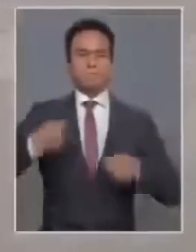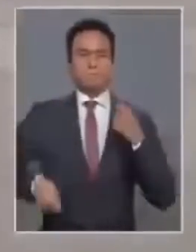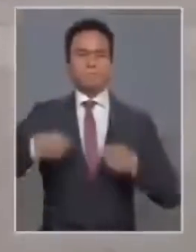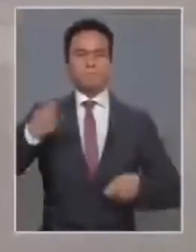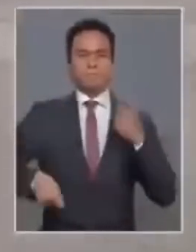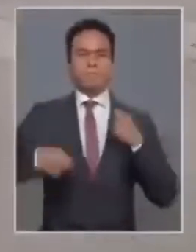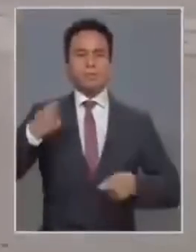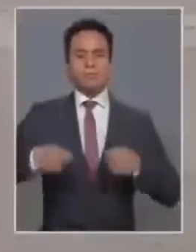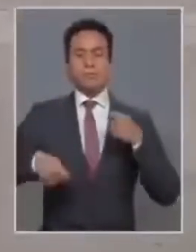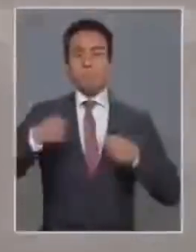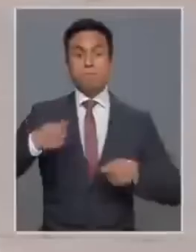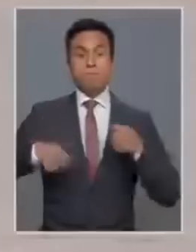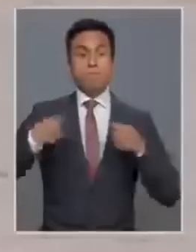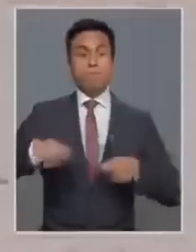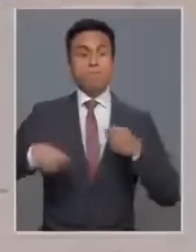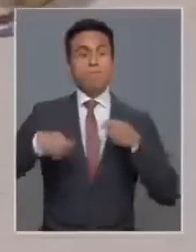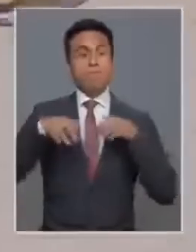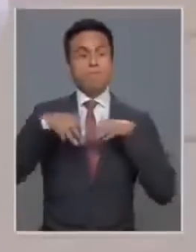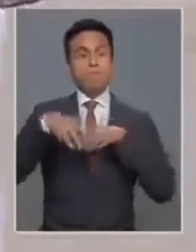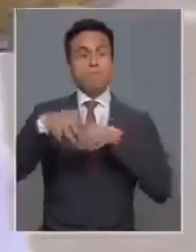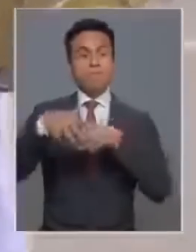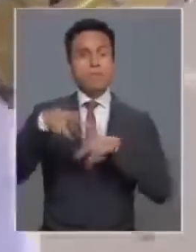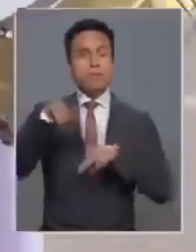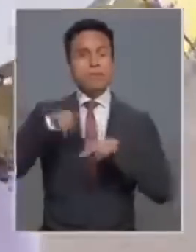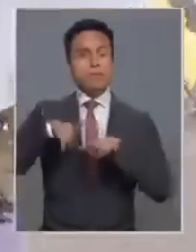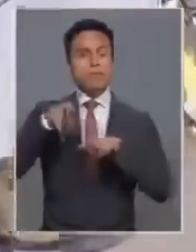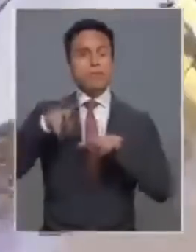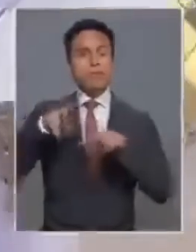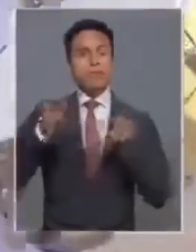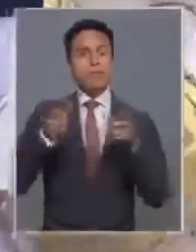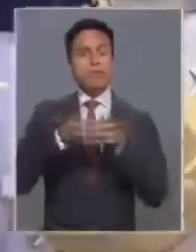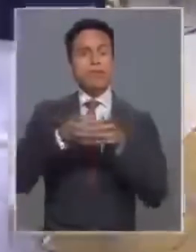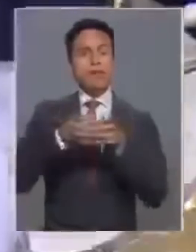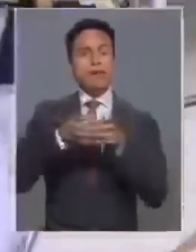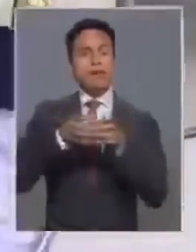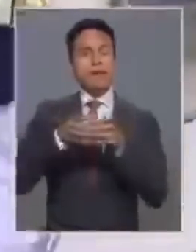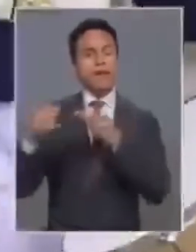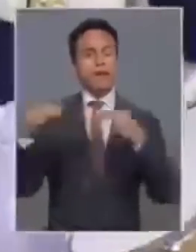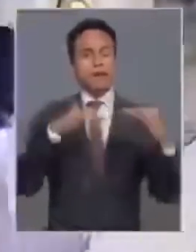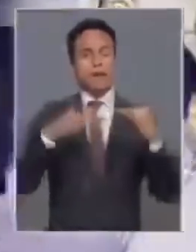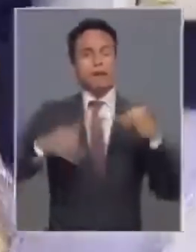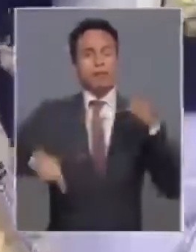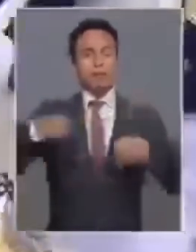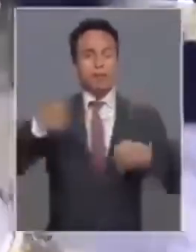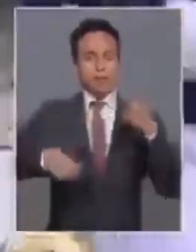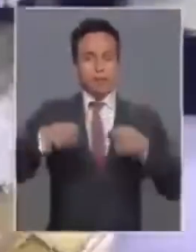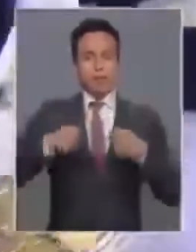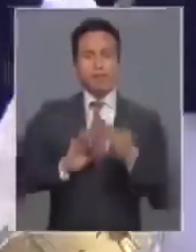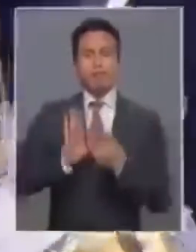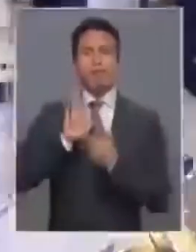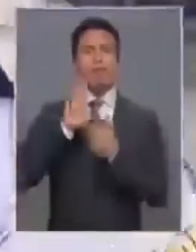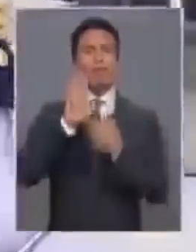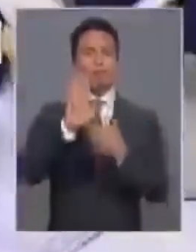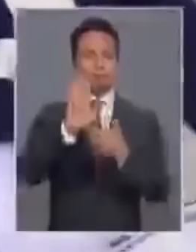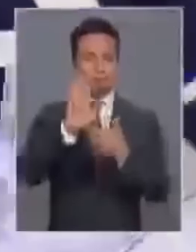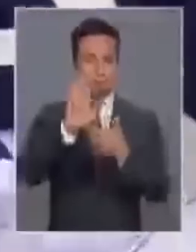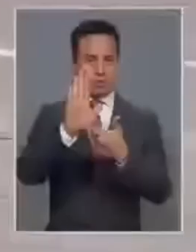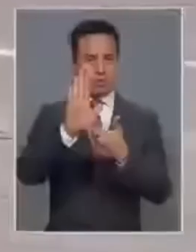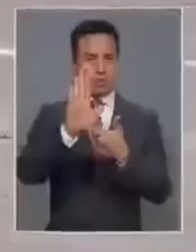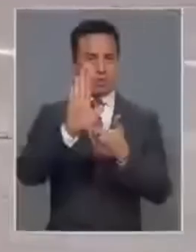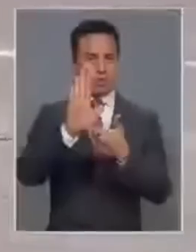mitad del video anterior. No recuerdo, pero este sí es nuevo, nuevo, recién viene. Sí. Inicia su presentación con la de